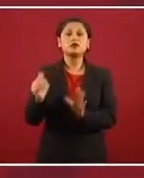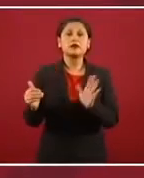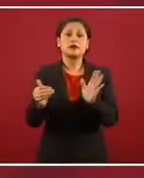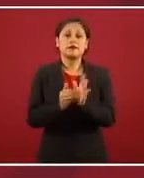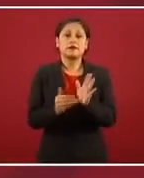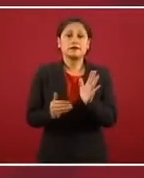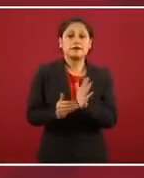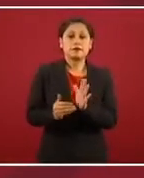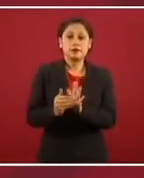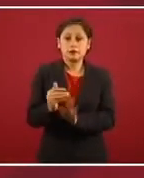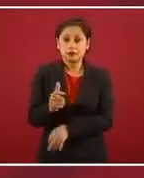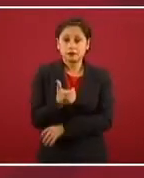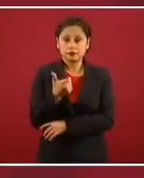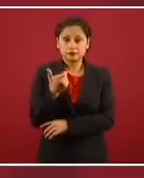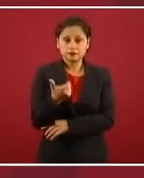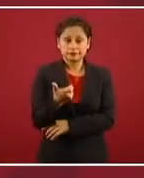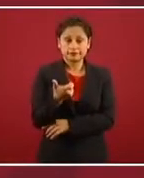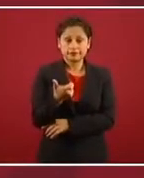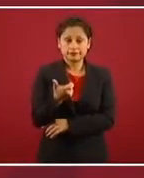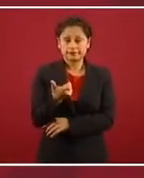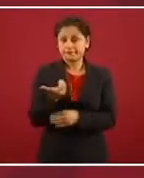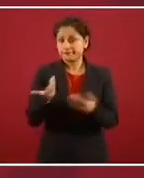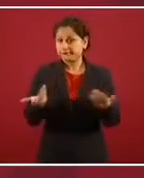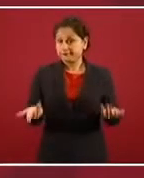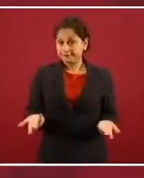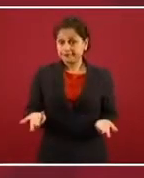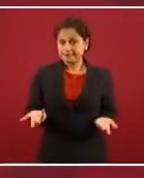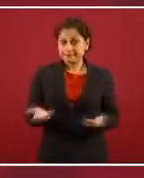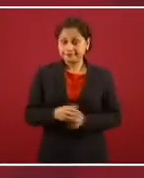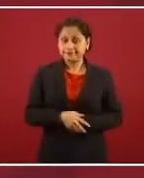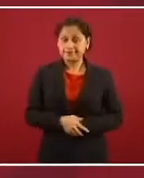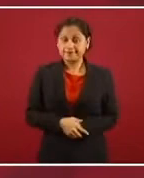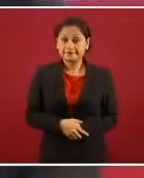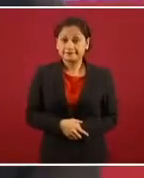220,000 millones de pesos. Y me pregunta, ¿cómo le va a hacer